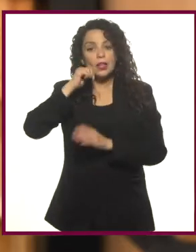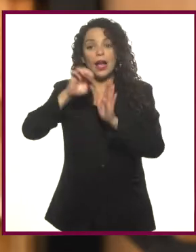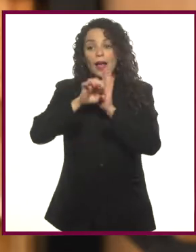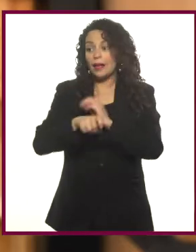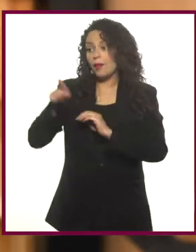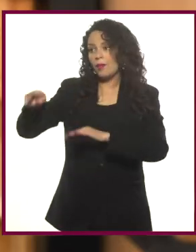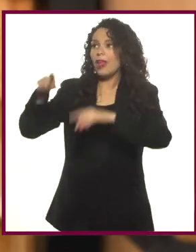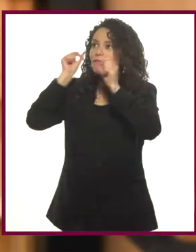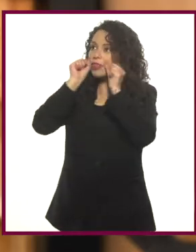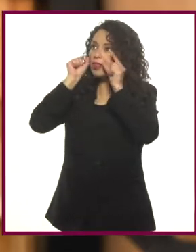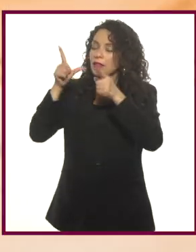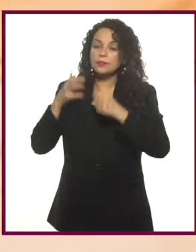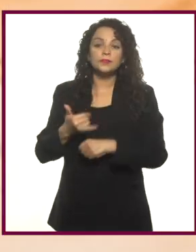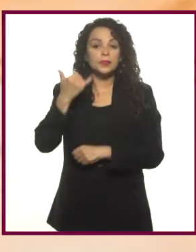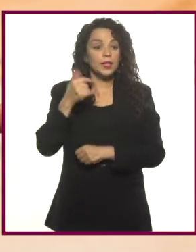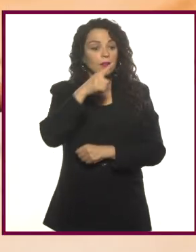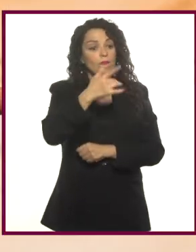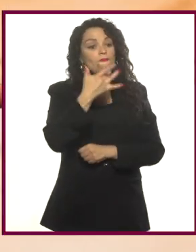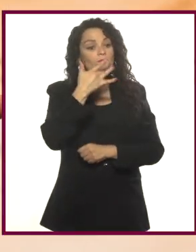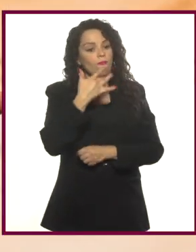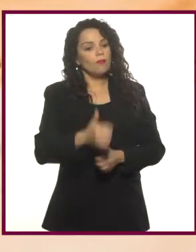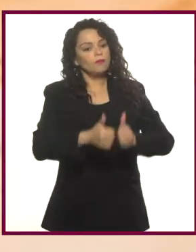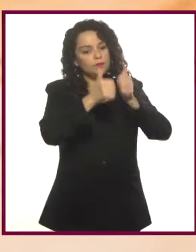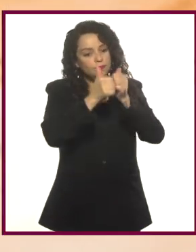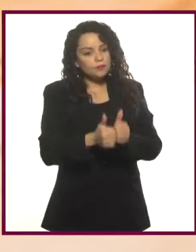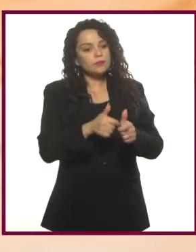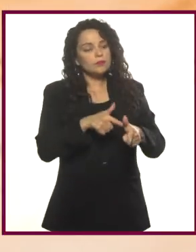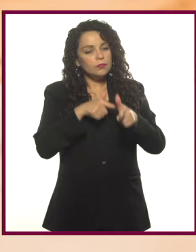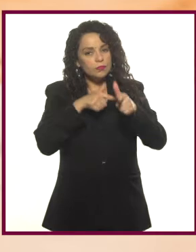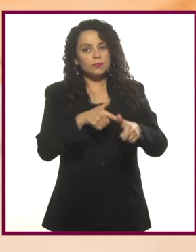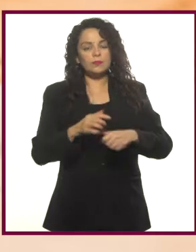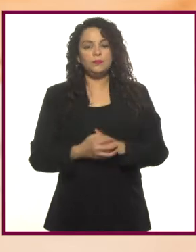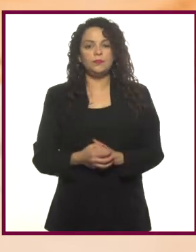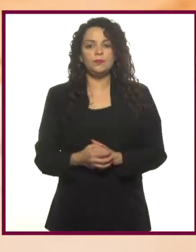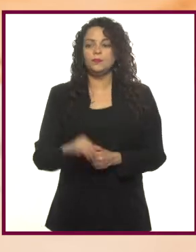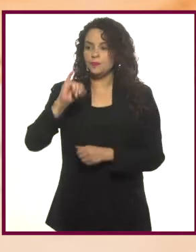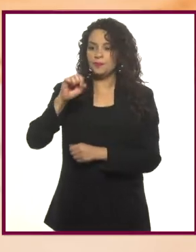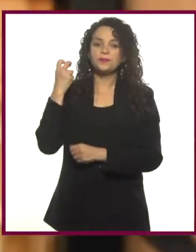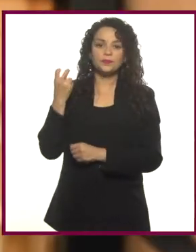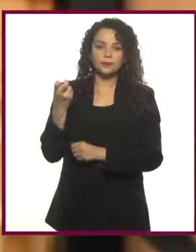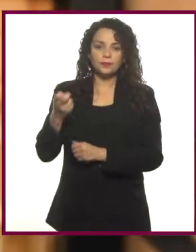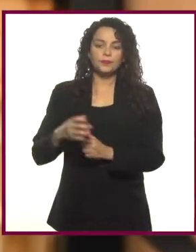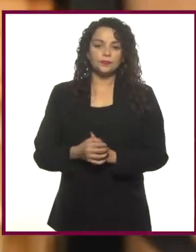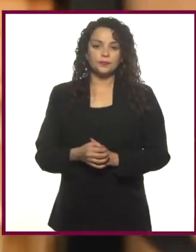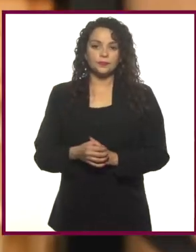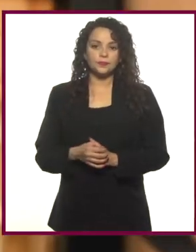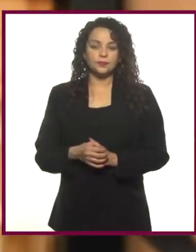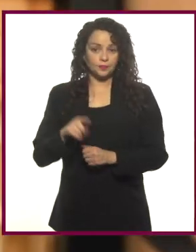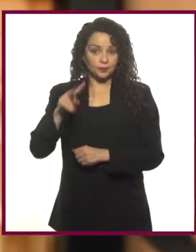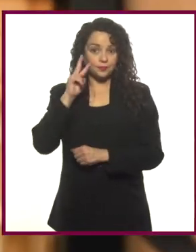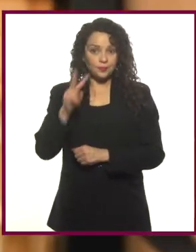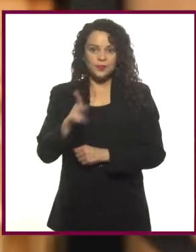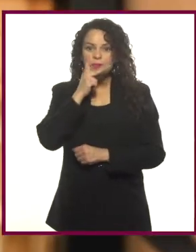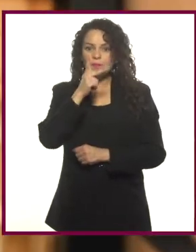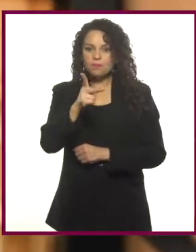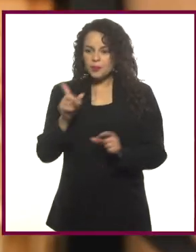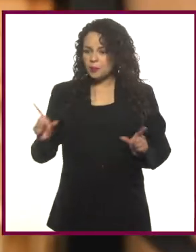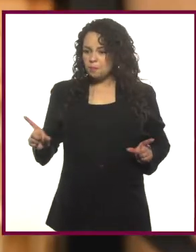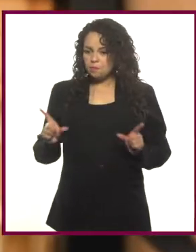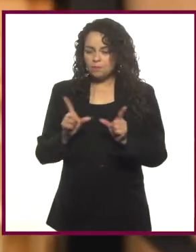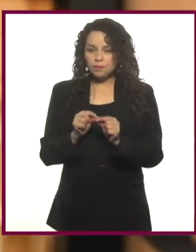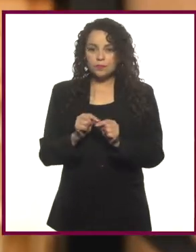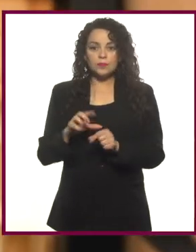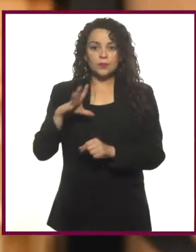la protagonista despertara. Y el hecho de que el dinosaurio siguiera ahí. Así es. ¿Ves que en tan